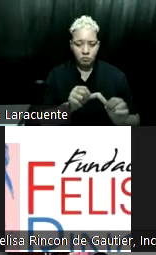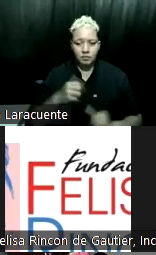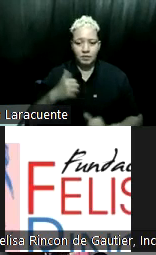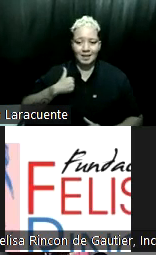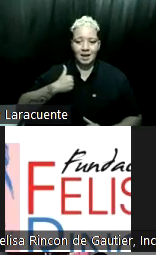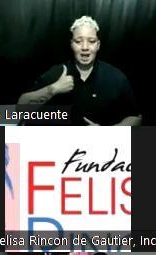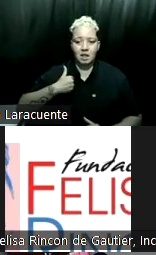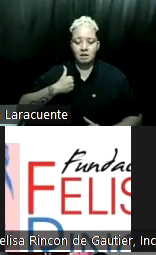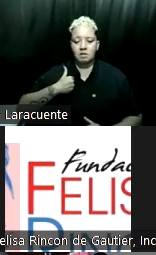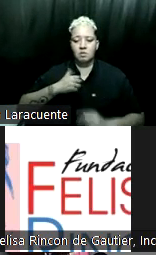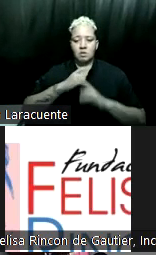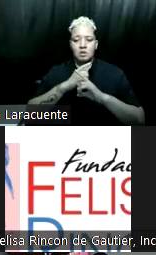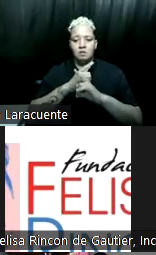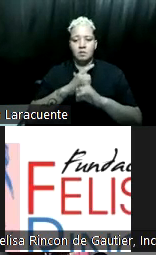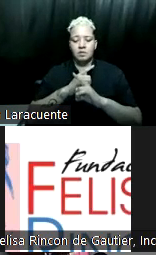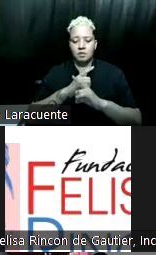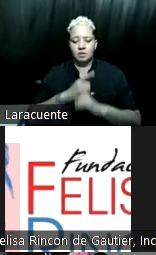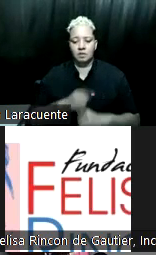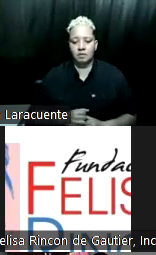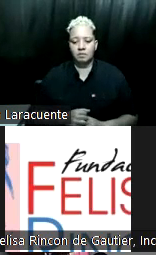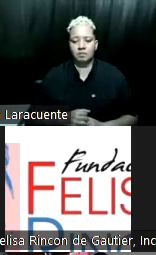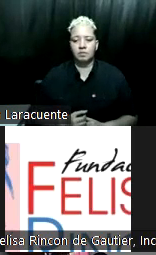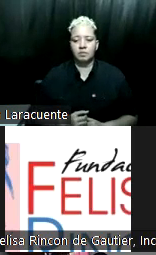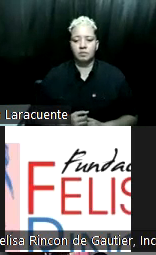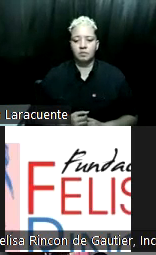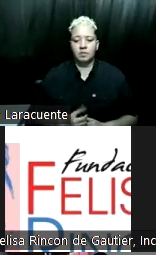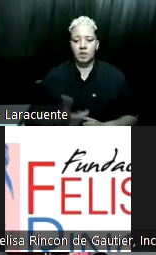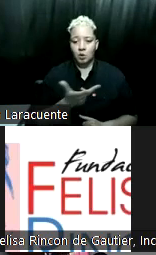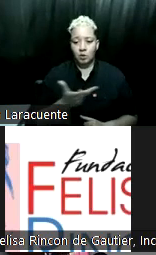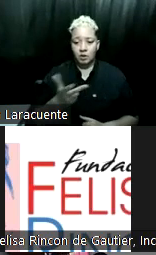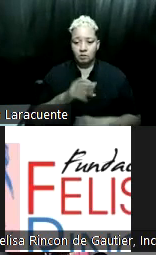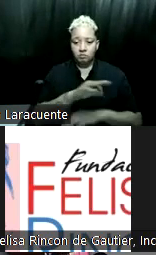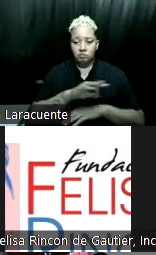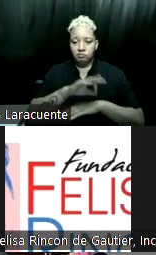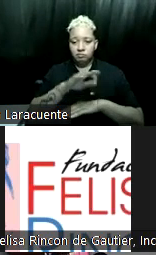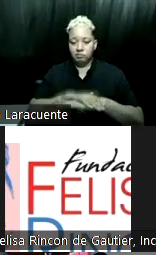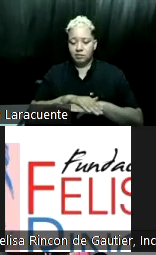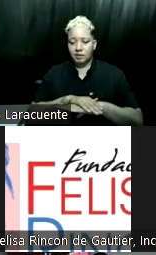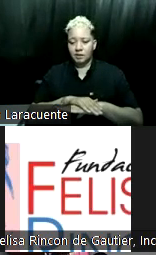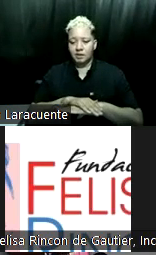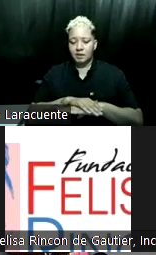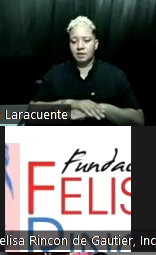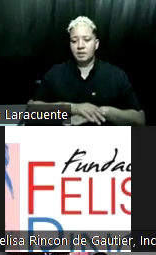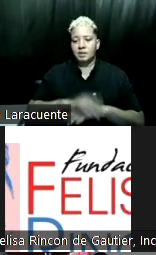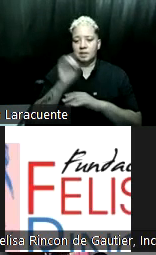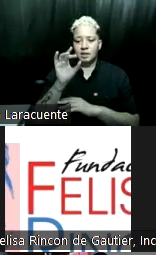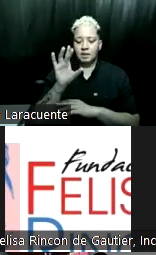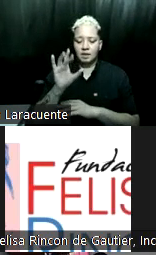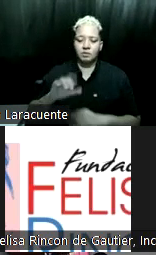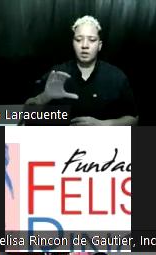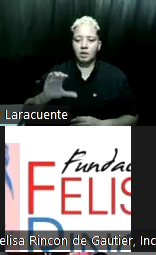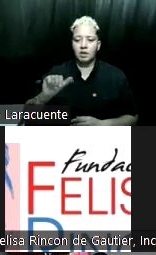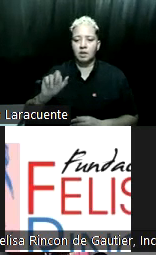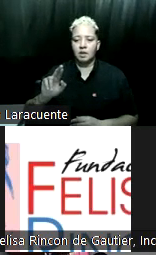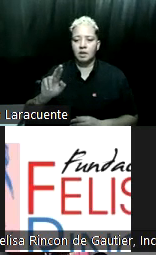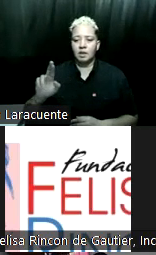con su defensiva y los tres con los mosquitos que circundan la cancha Carrasquillo-El El